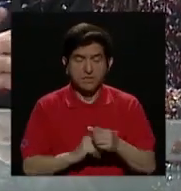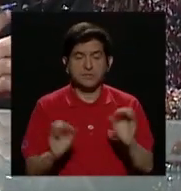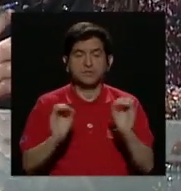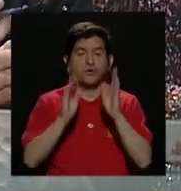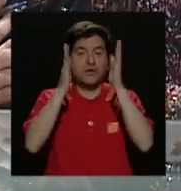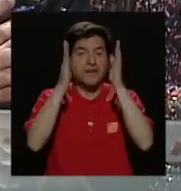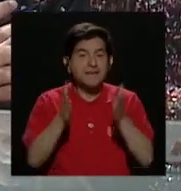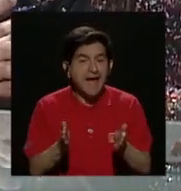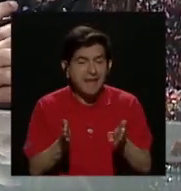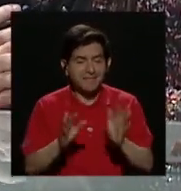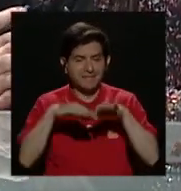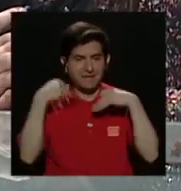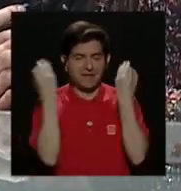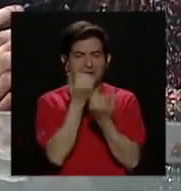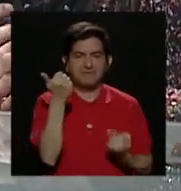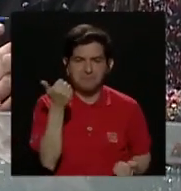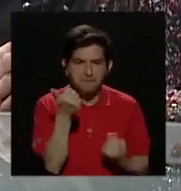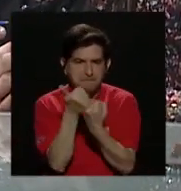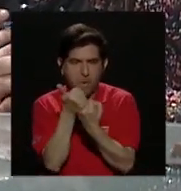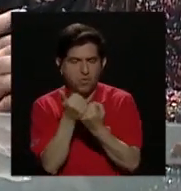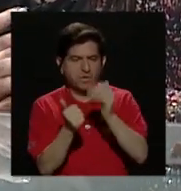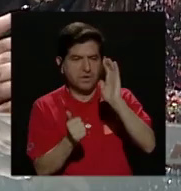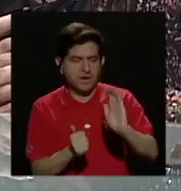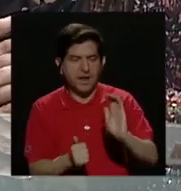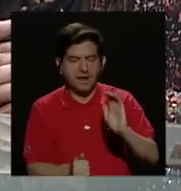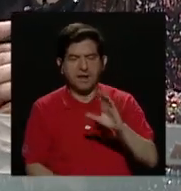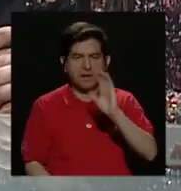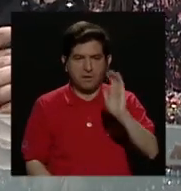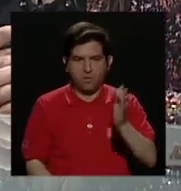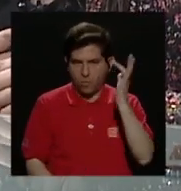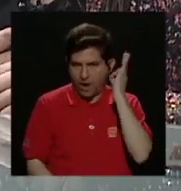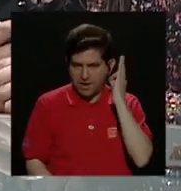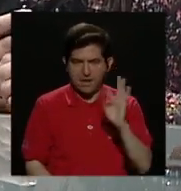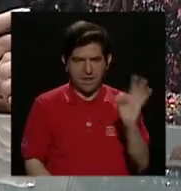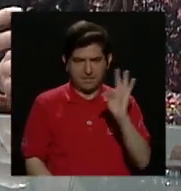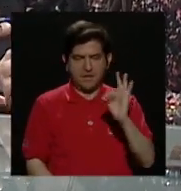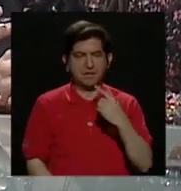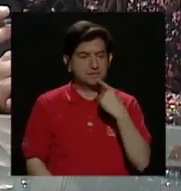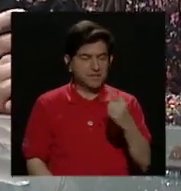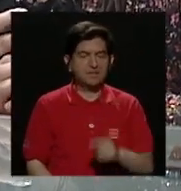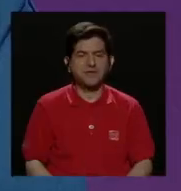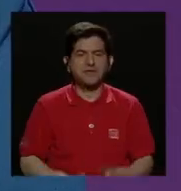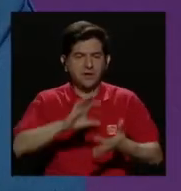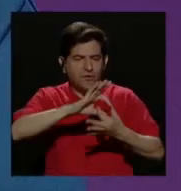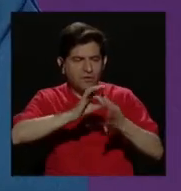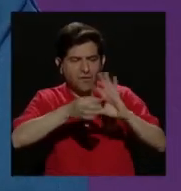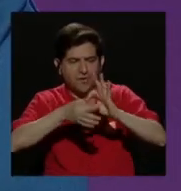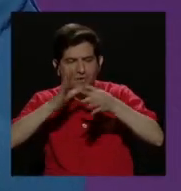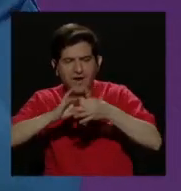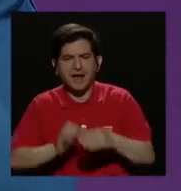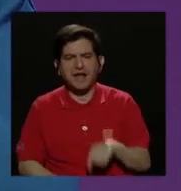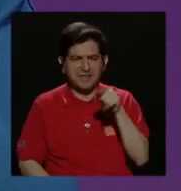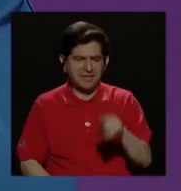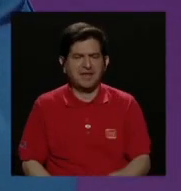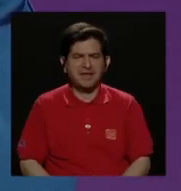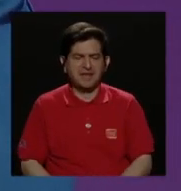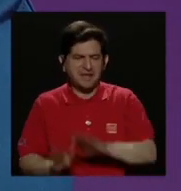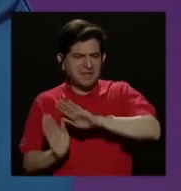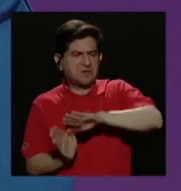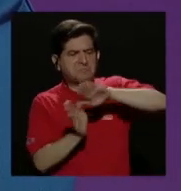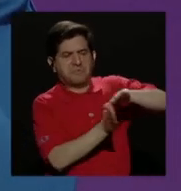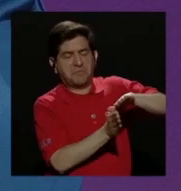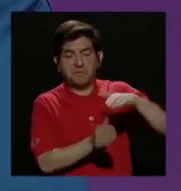miembro de la familia apoya a este niño o a esta niña trans. Y es lo que yo llamo la cadena de la marginación, donde cuando no